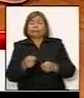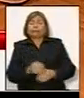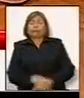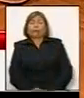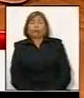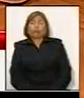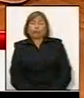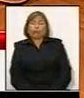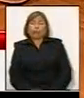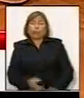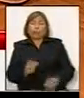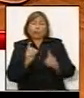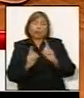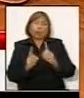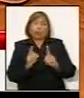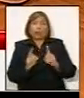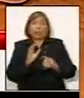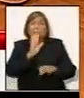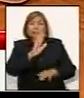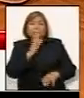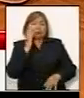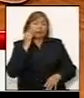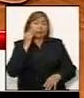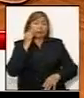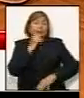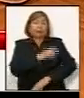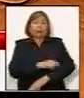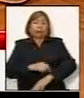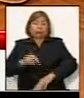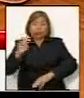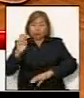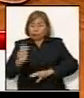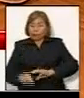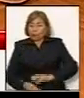su experiencia profesional